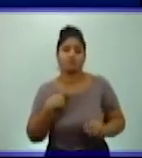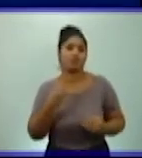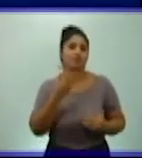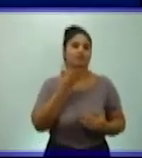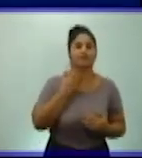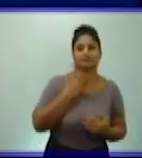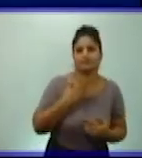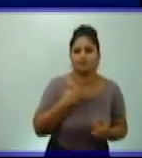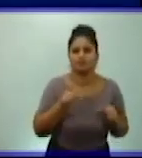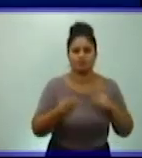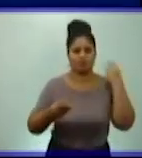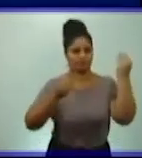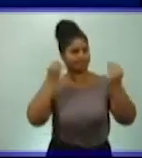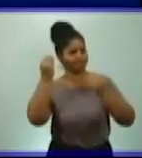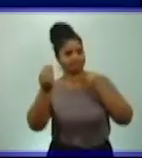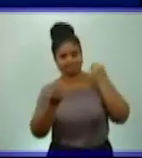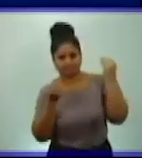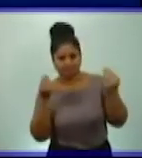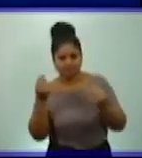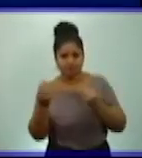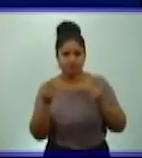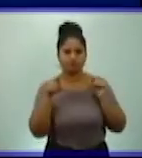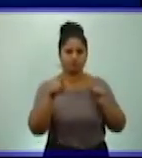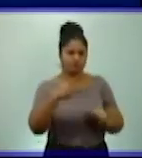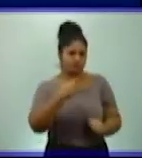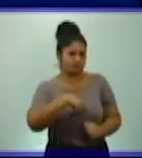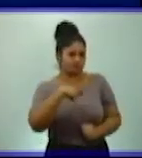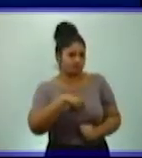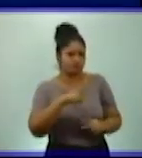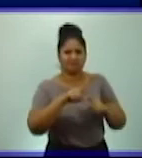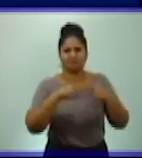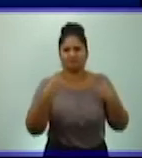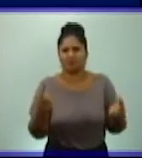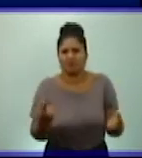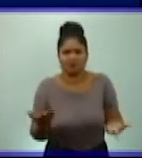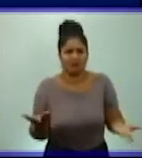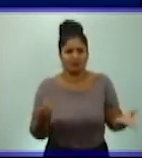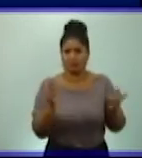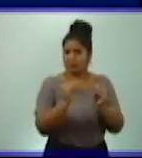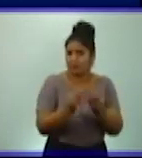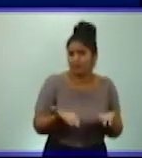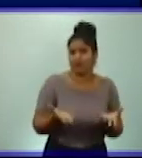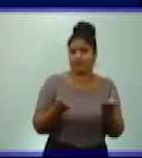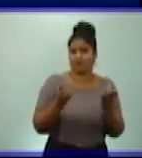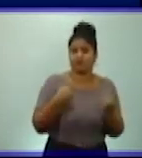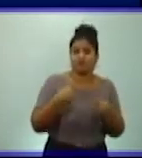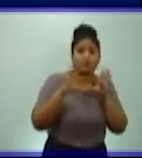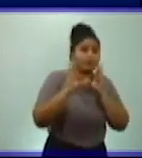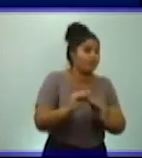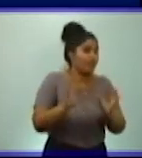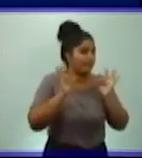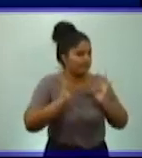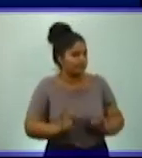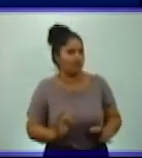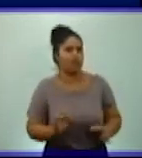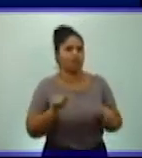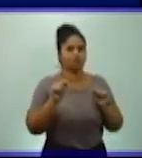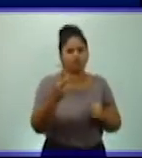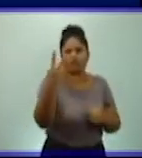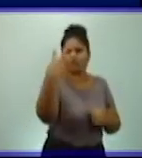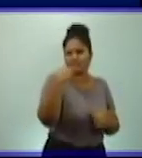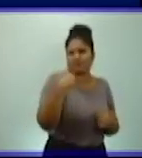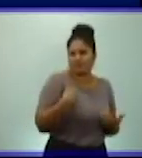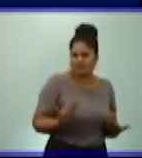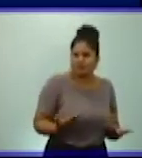seguir sintiendo celos, pues ya estás viendo, mire, fíjate la causa, mi corazón, estás viendo mis